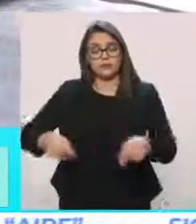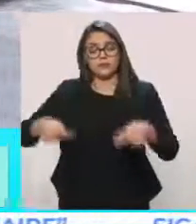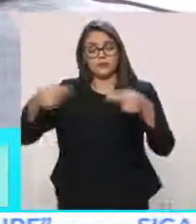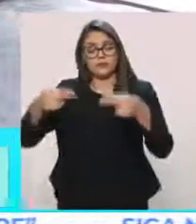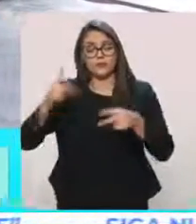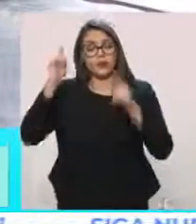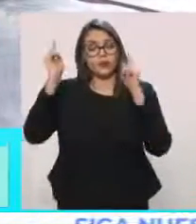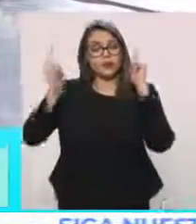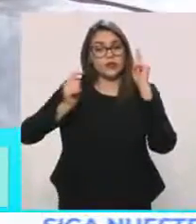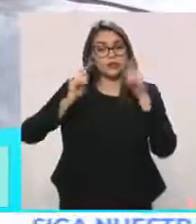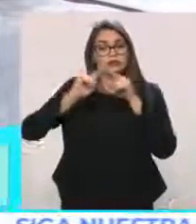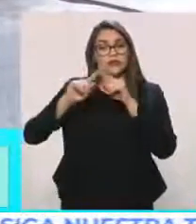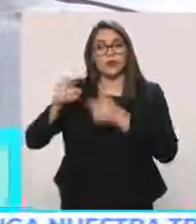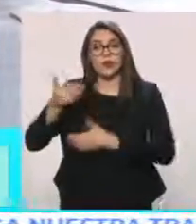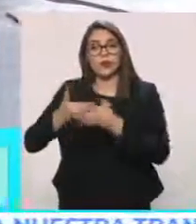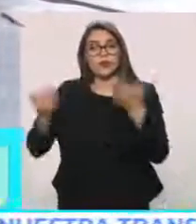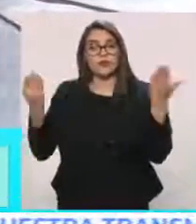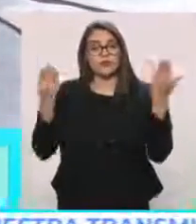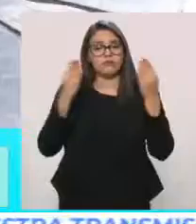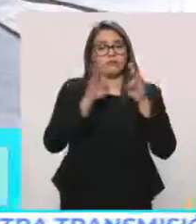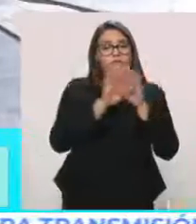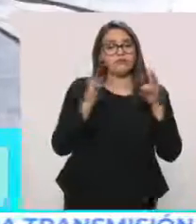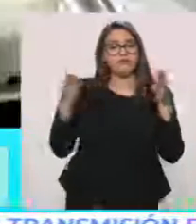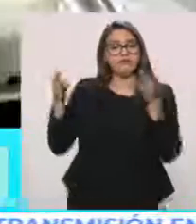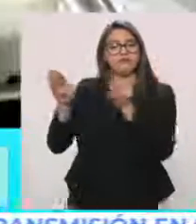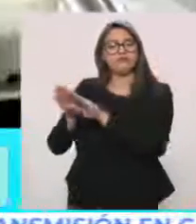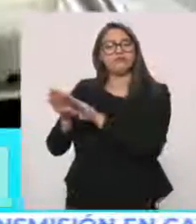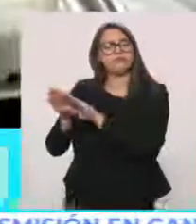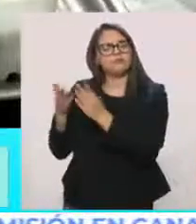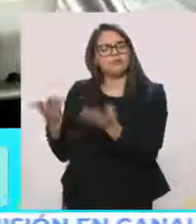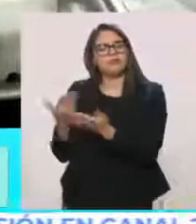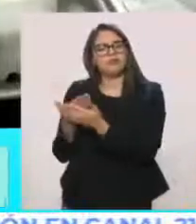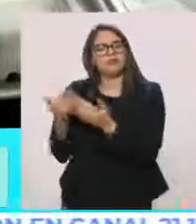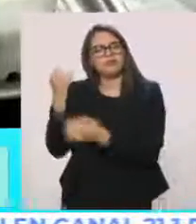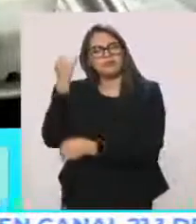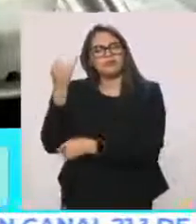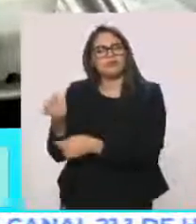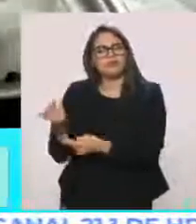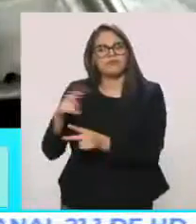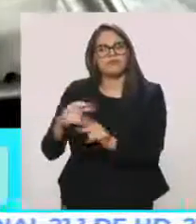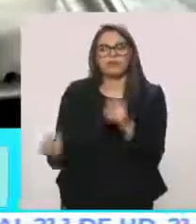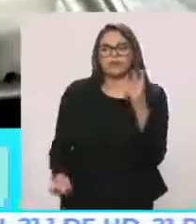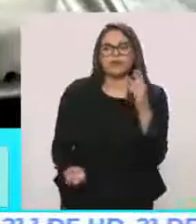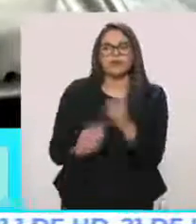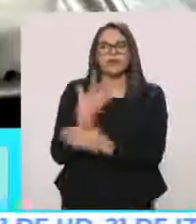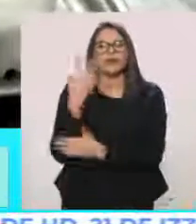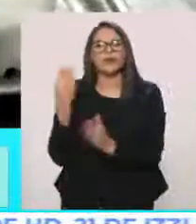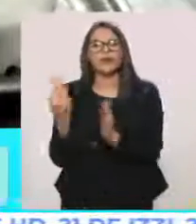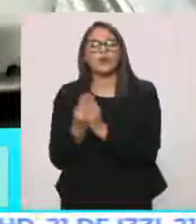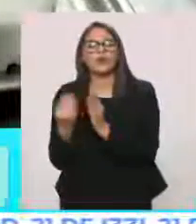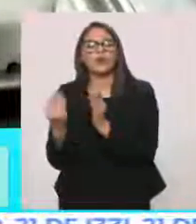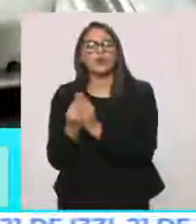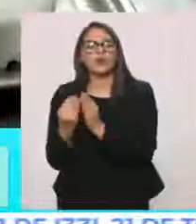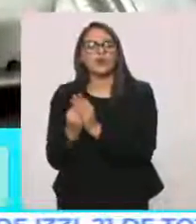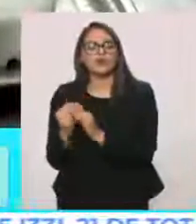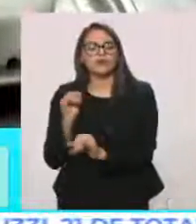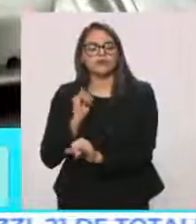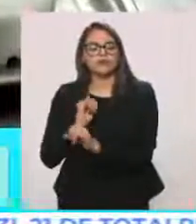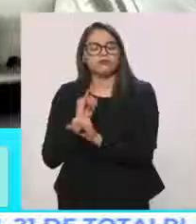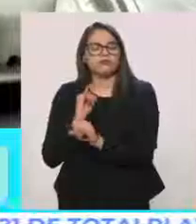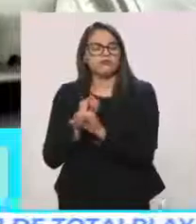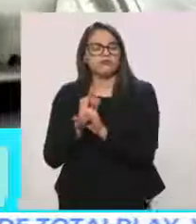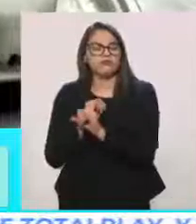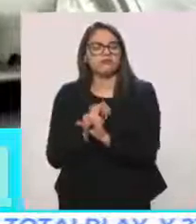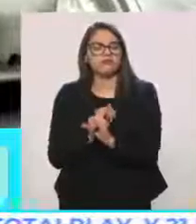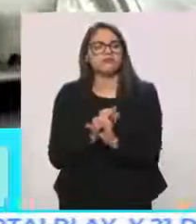cerrados, se están impartiendo cursos en línea para todos nuestros afiliados en